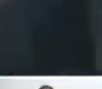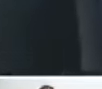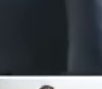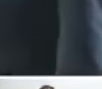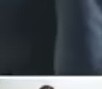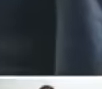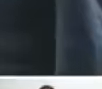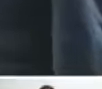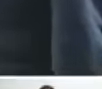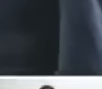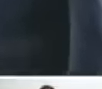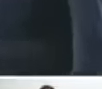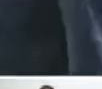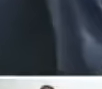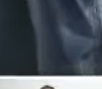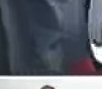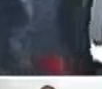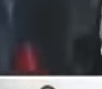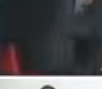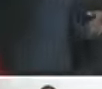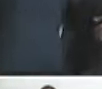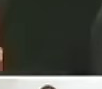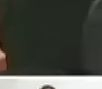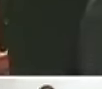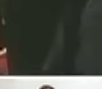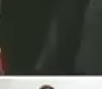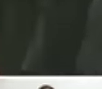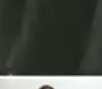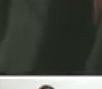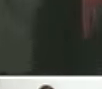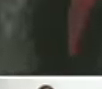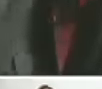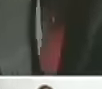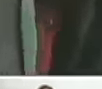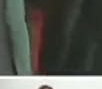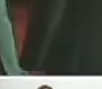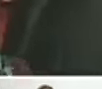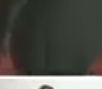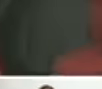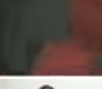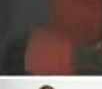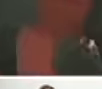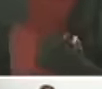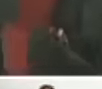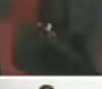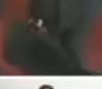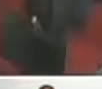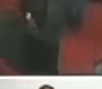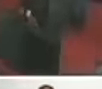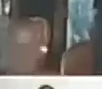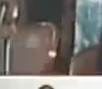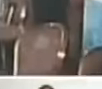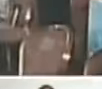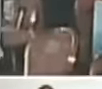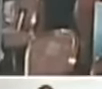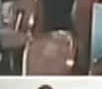este instrumento jurídico, no solo nacional, sino internacional, elevar también la verdad de